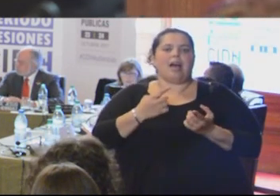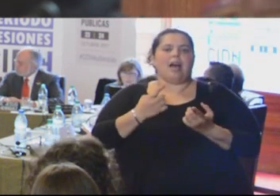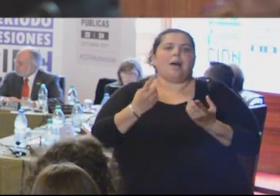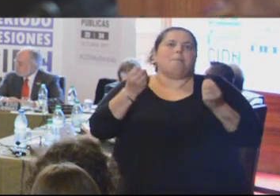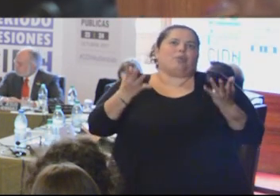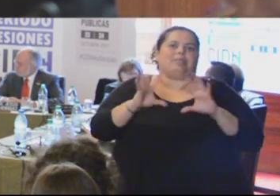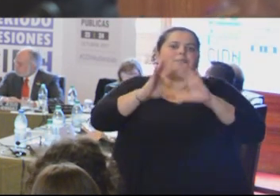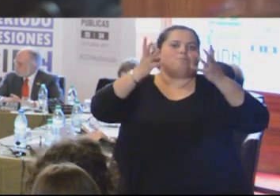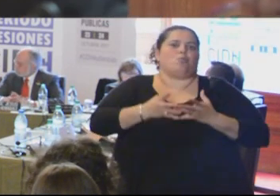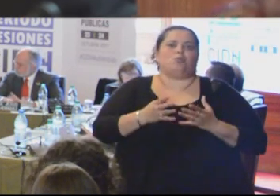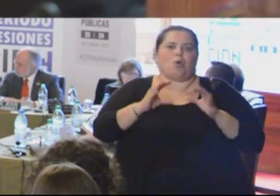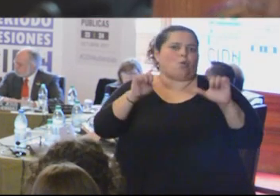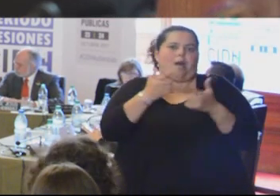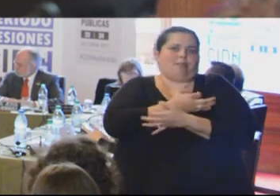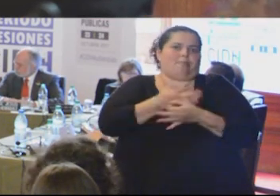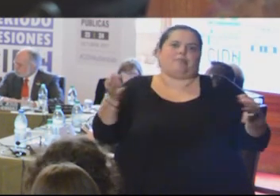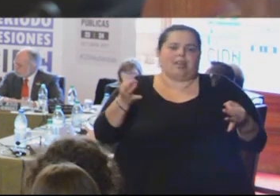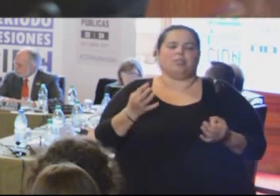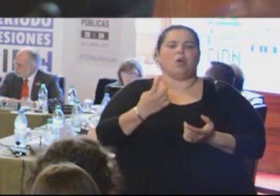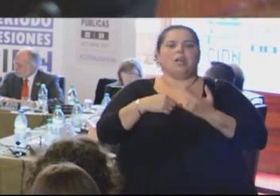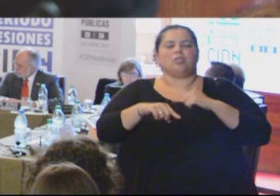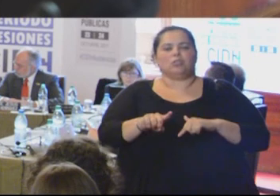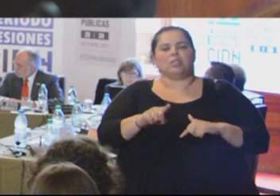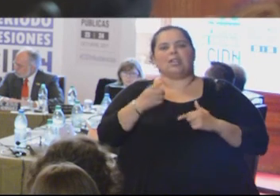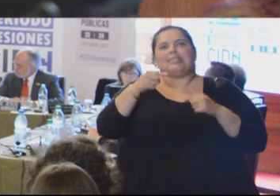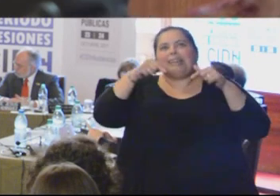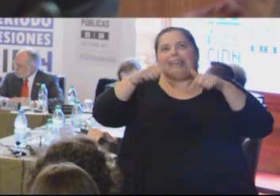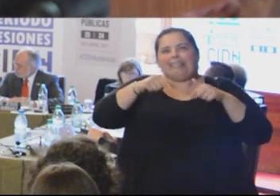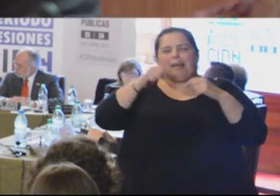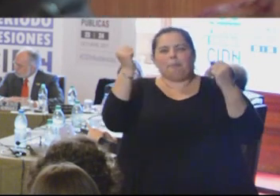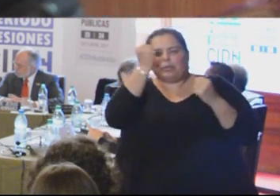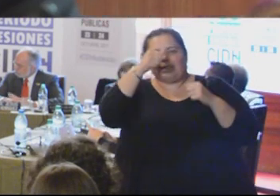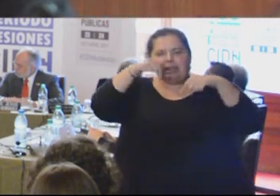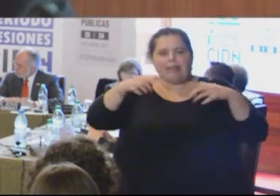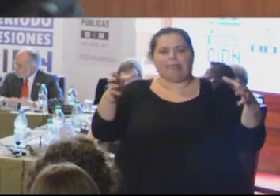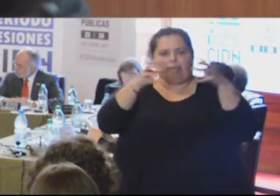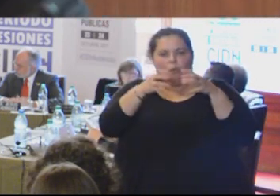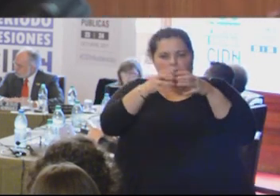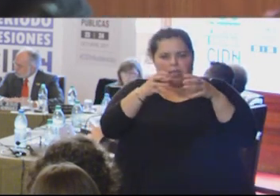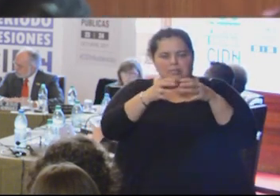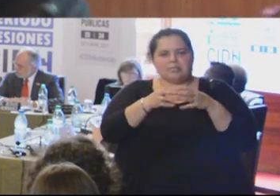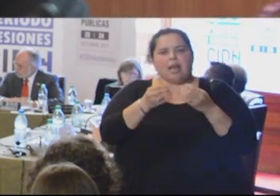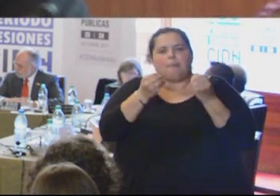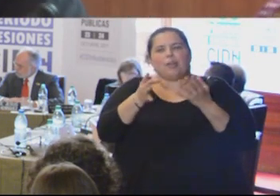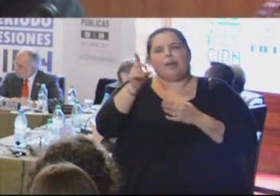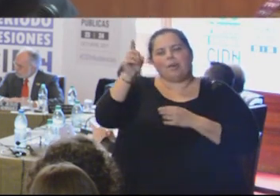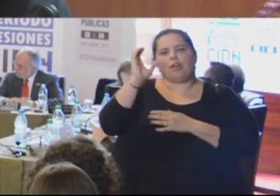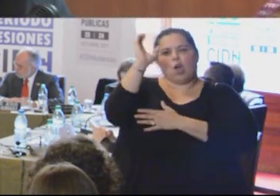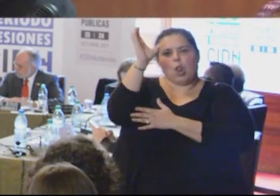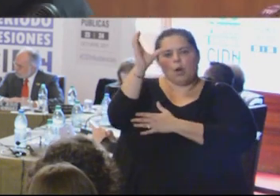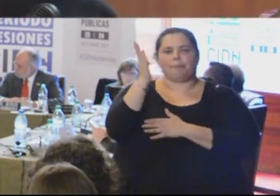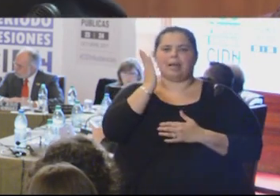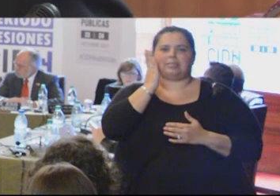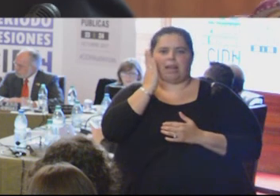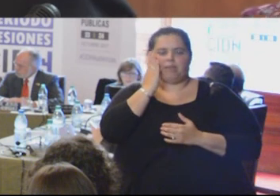imperfecciones y la importancia de esta audiencia cuando en colombia se sabe y